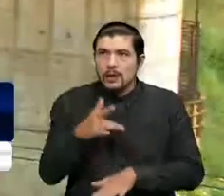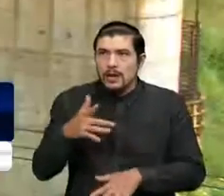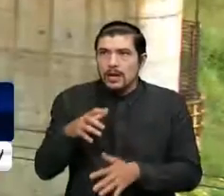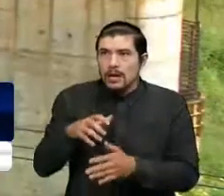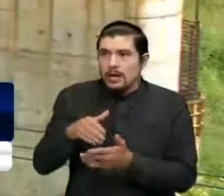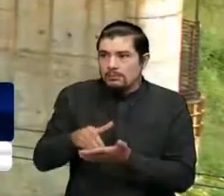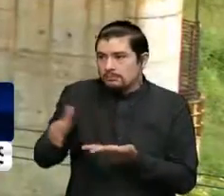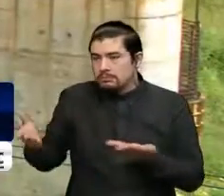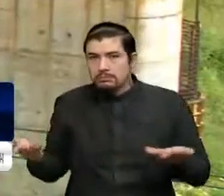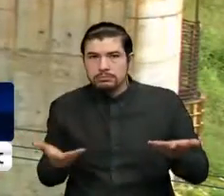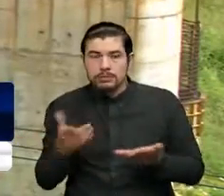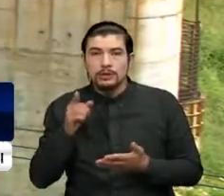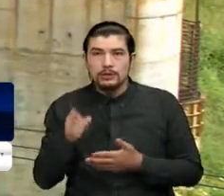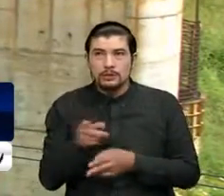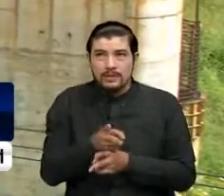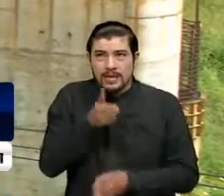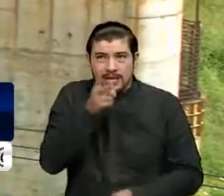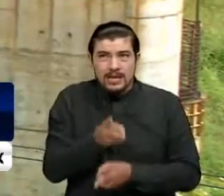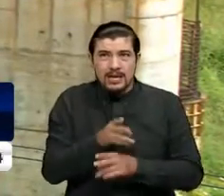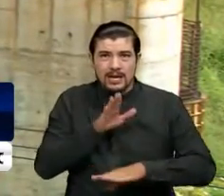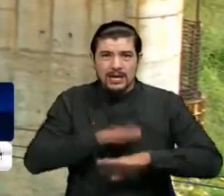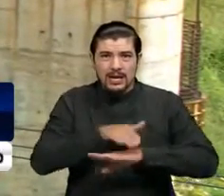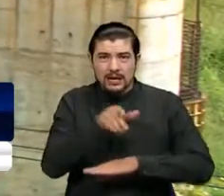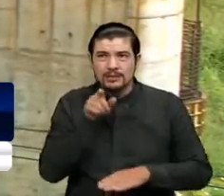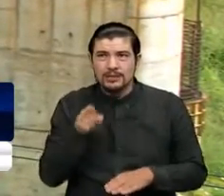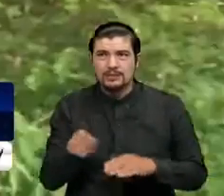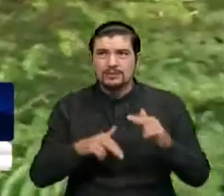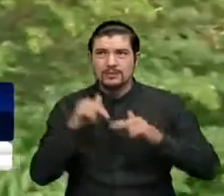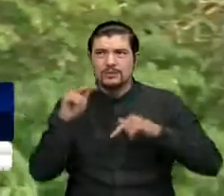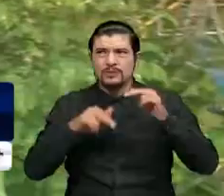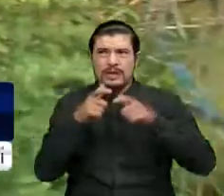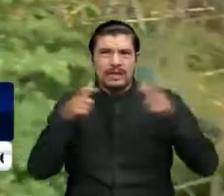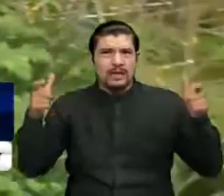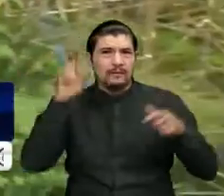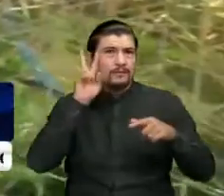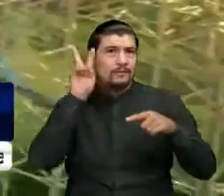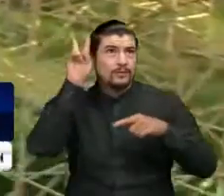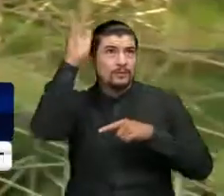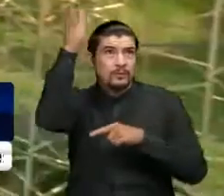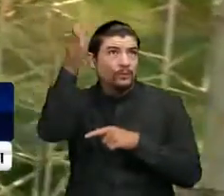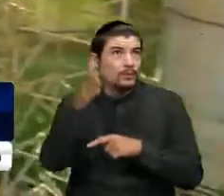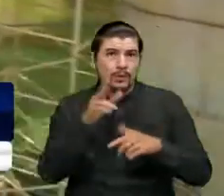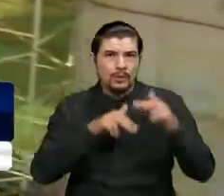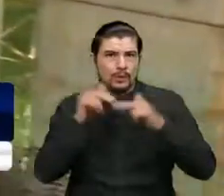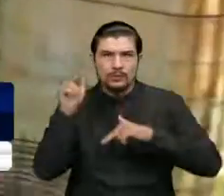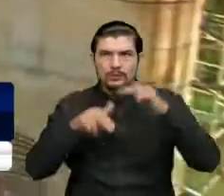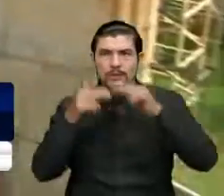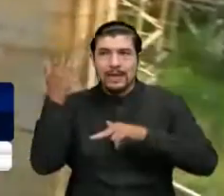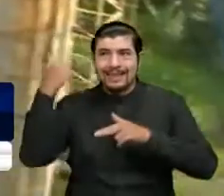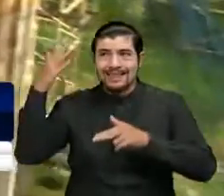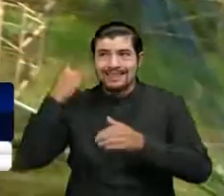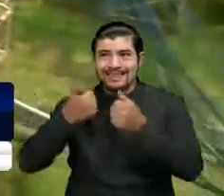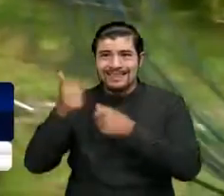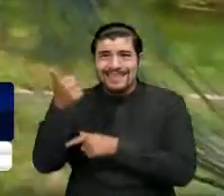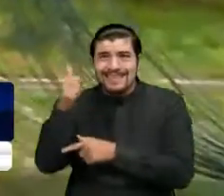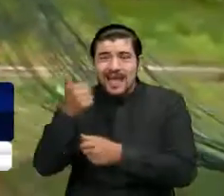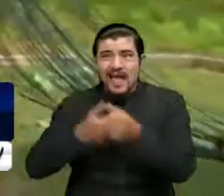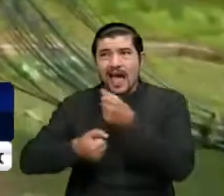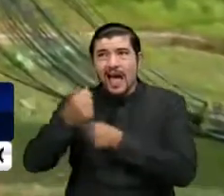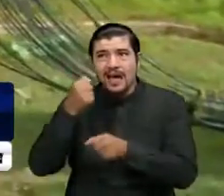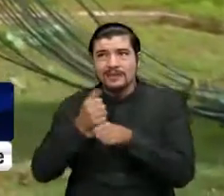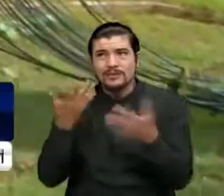este peligro es causado por esta megaobra donde se pretende hacer una estación de metro línea la cual hace 10 años aproximadamente